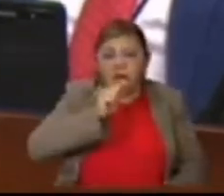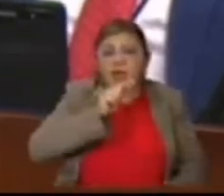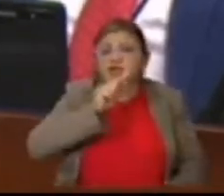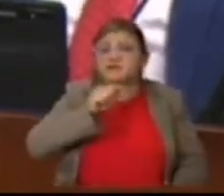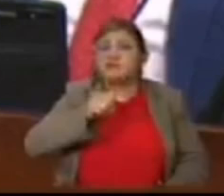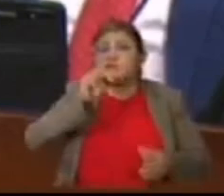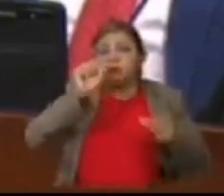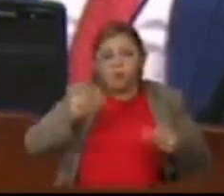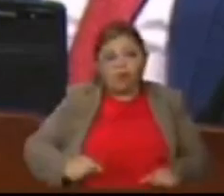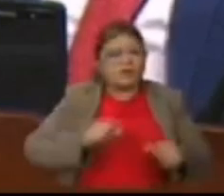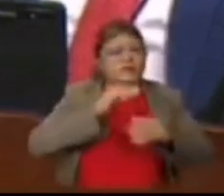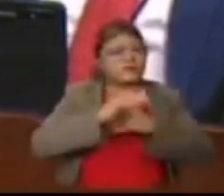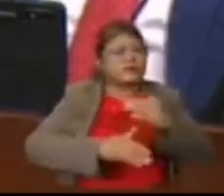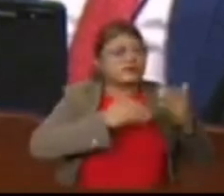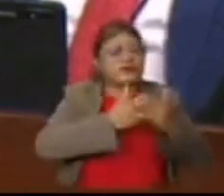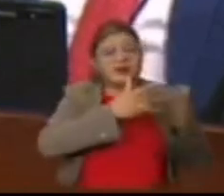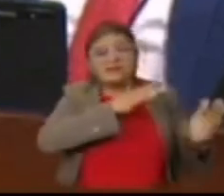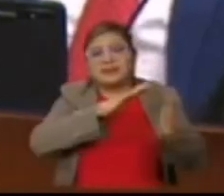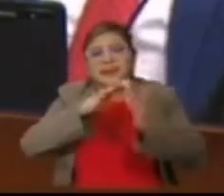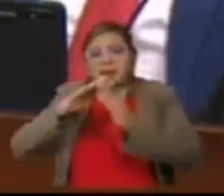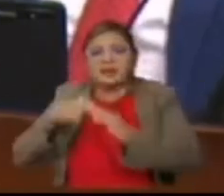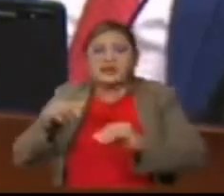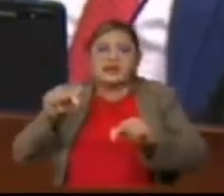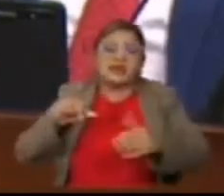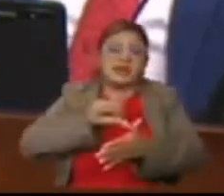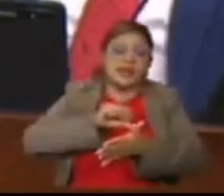manera efectiva, de forma adecuada.